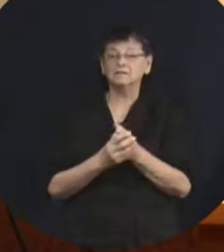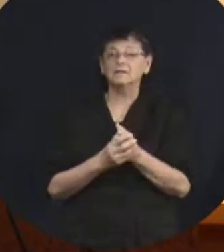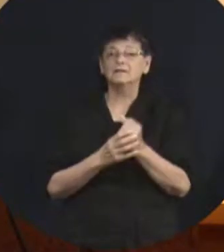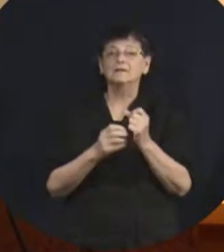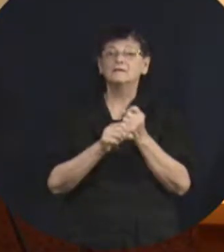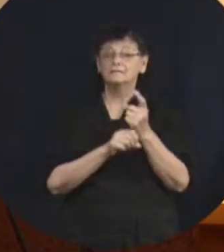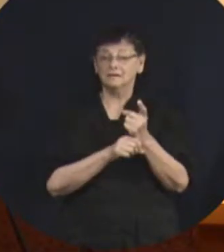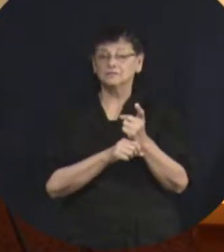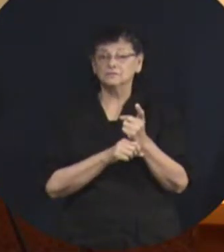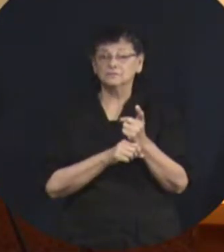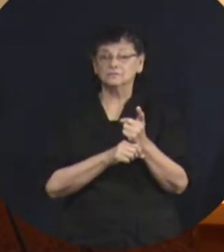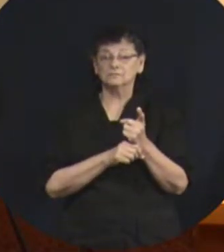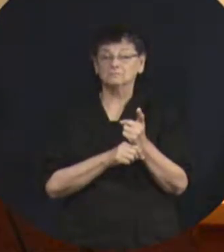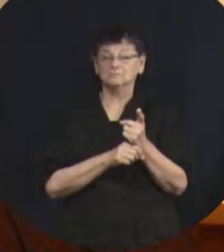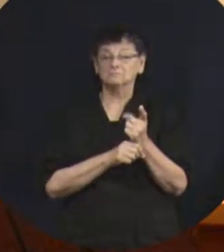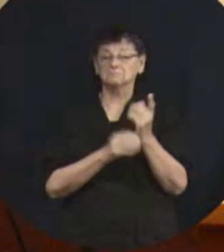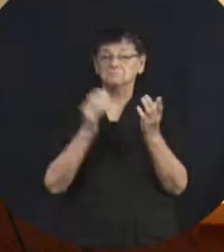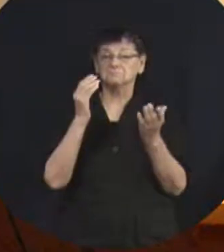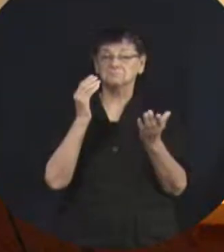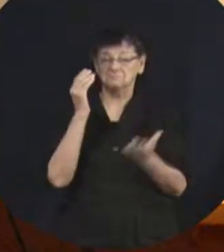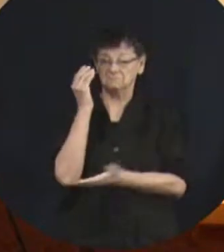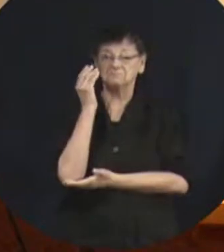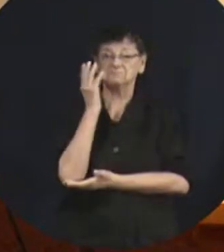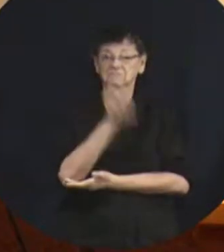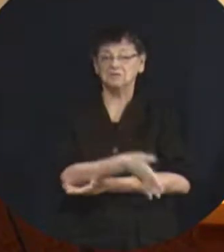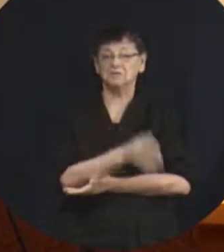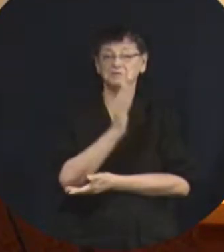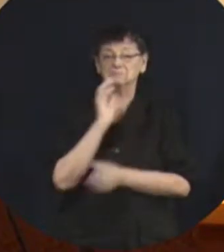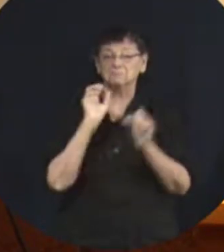el año que viene la cortaré.